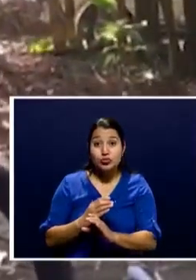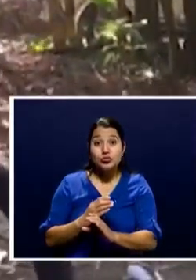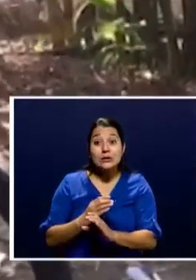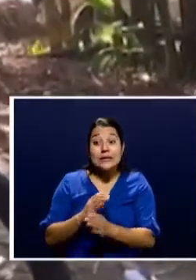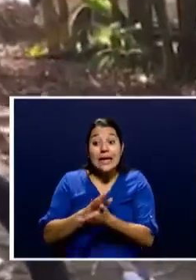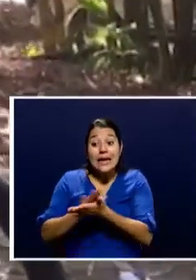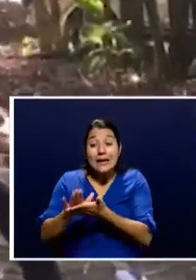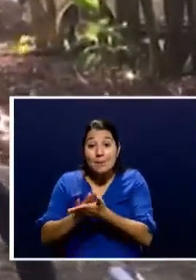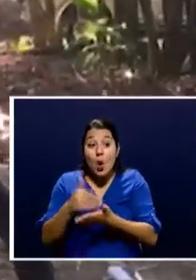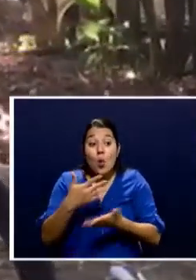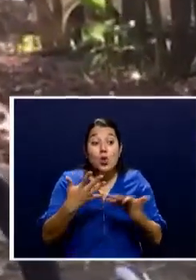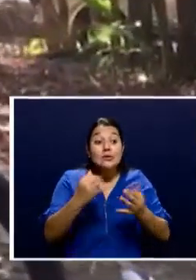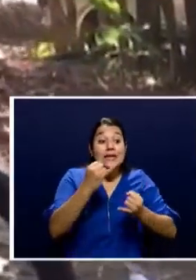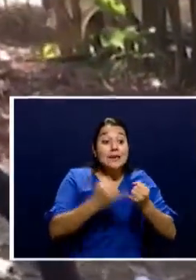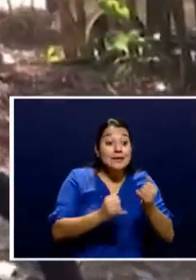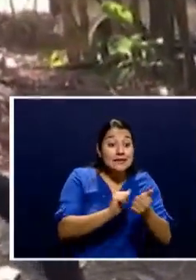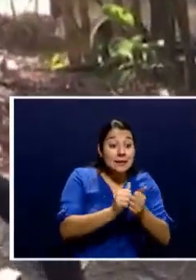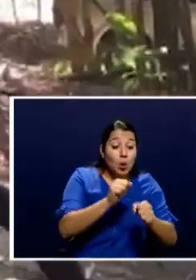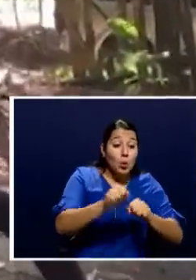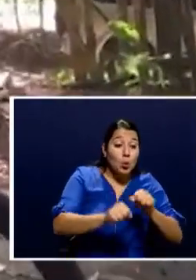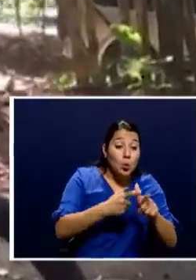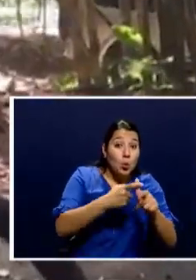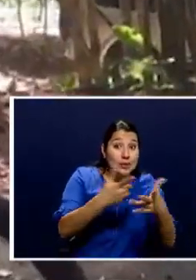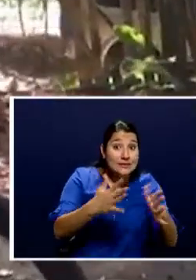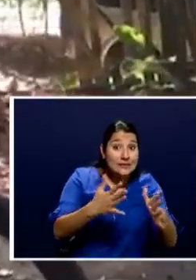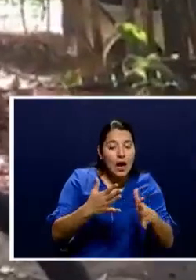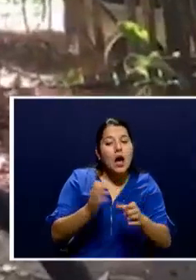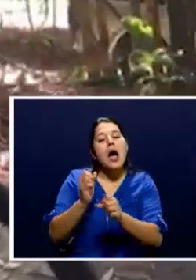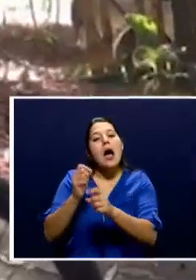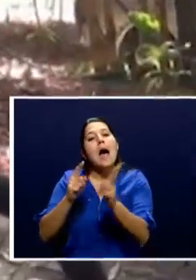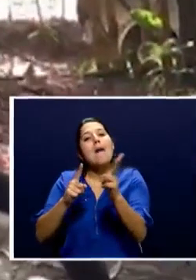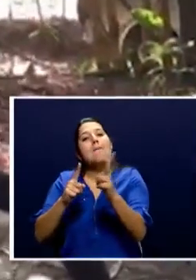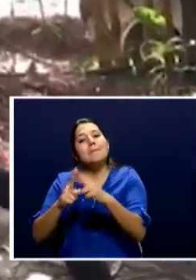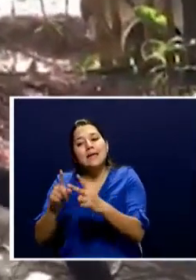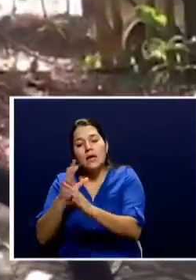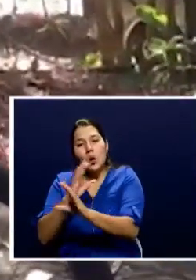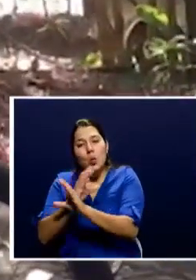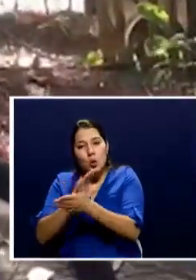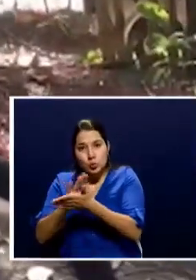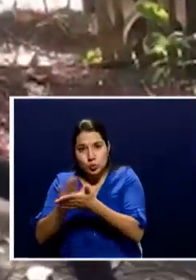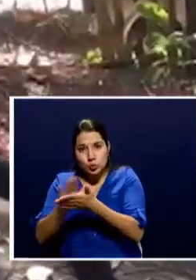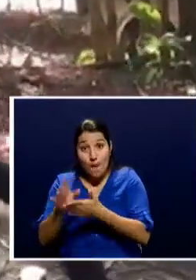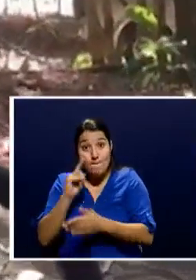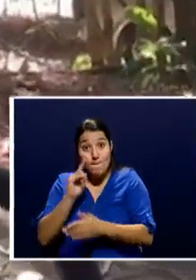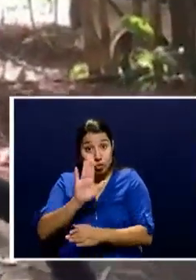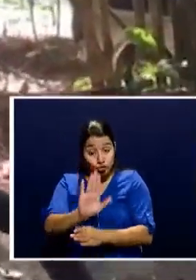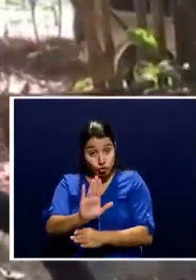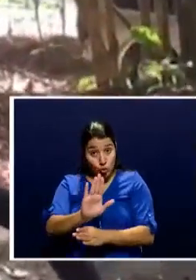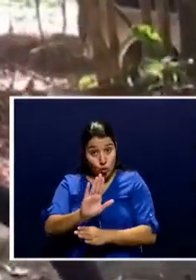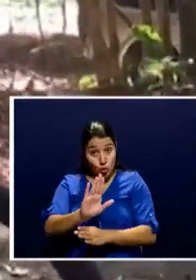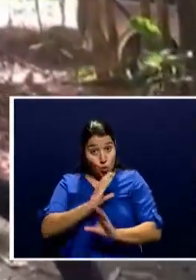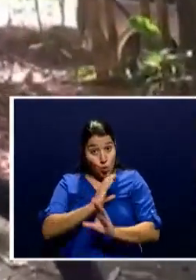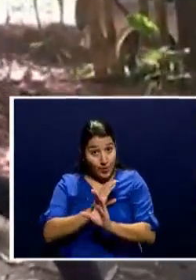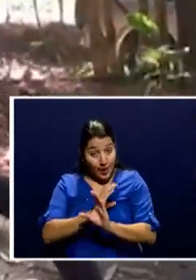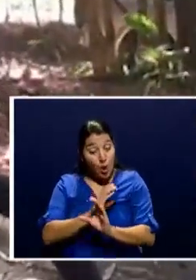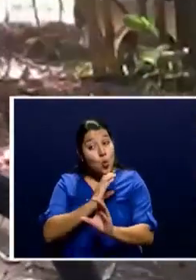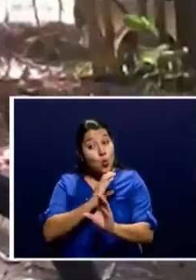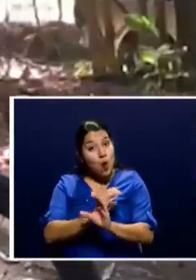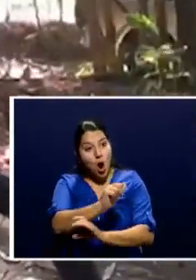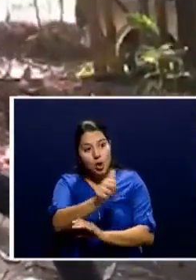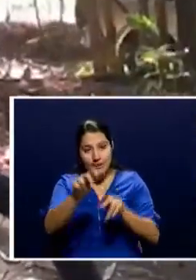cualquier tipo de deporte. ¿Por qué? Porque es por el bien suyo y es por el bien de todos. Por favor, les pido que